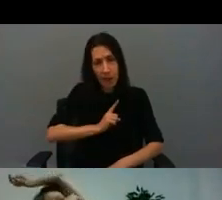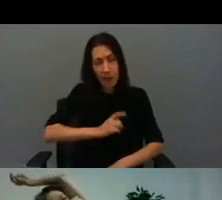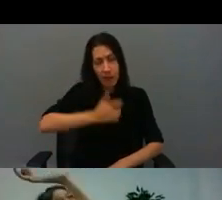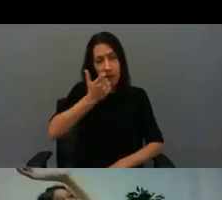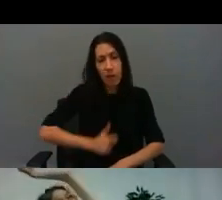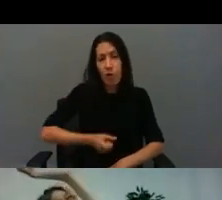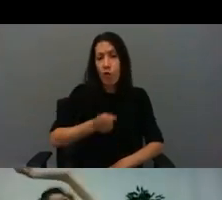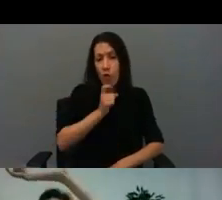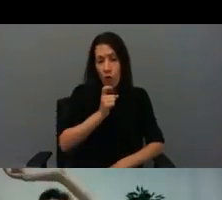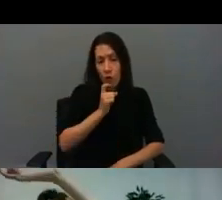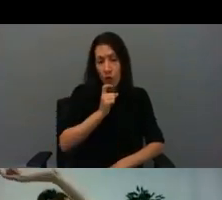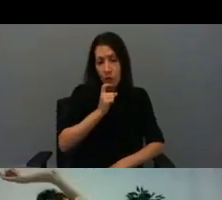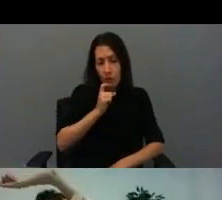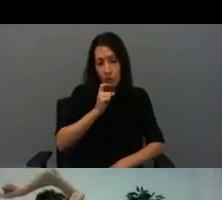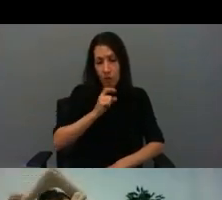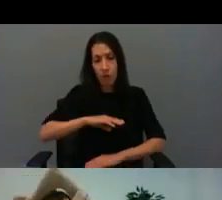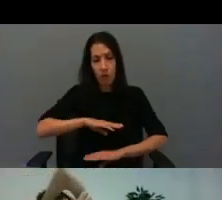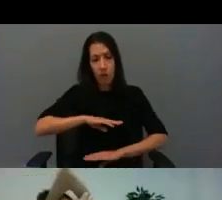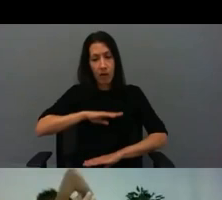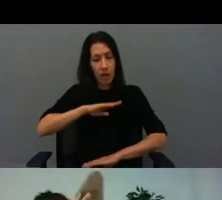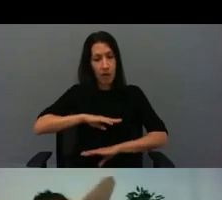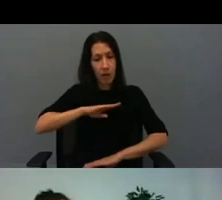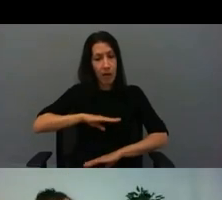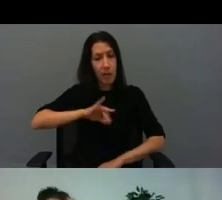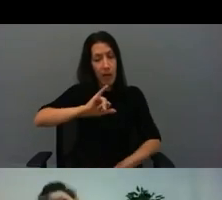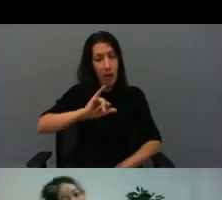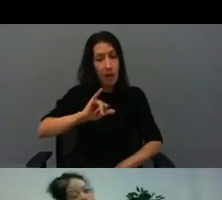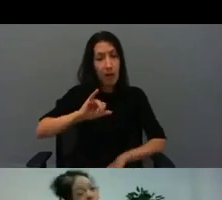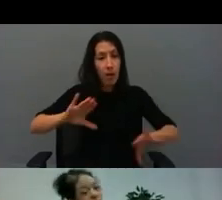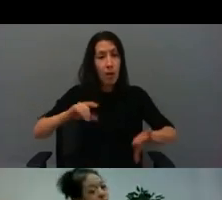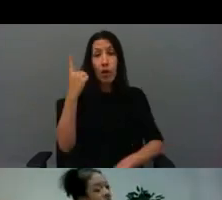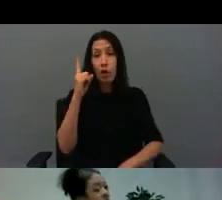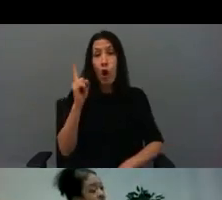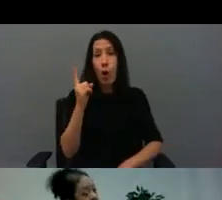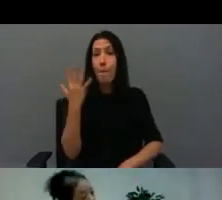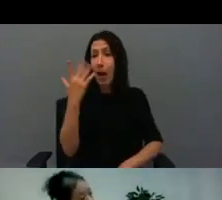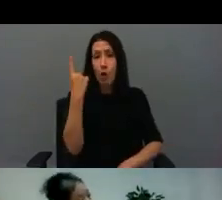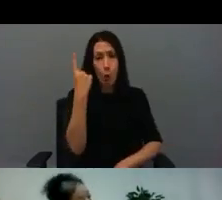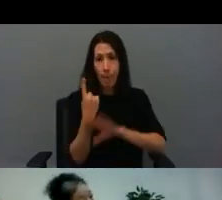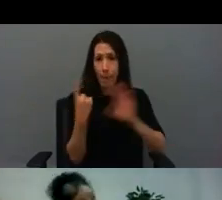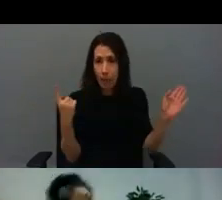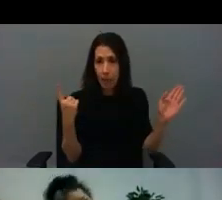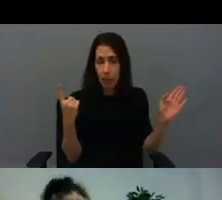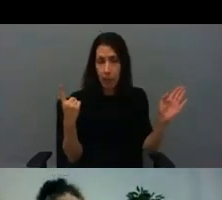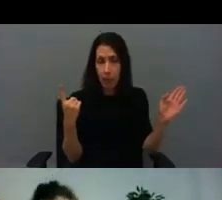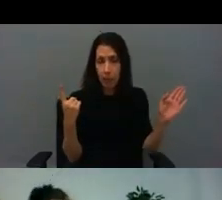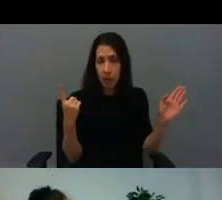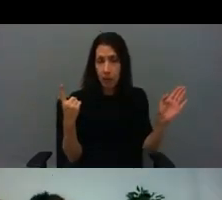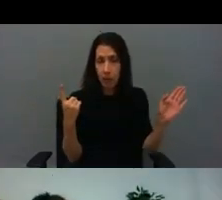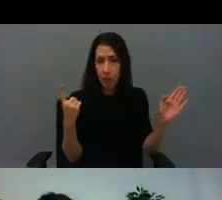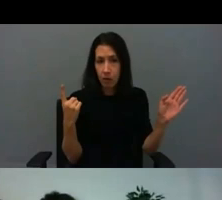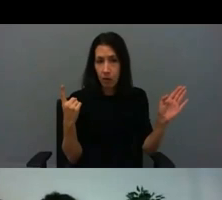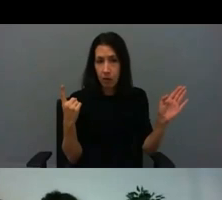con capacidad plena, pero solamente tengo una mano. Y ni siquiera